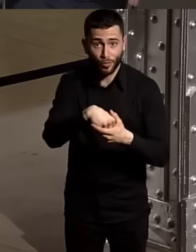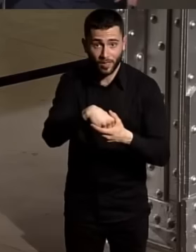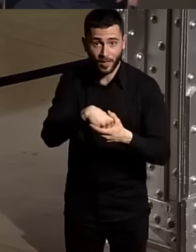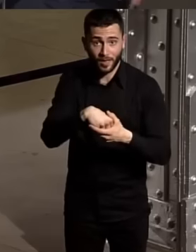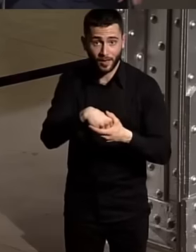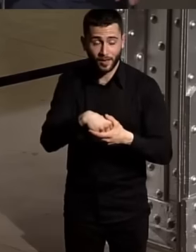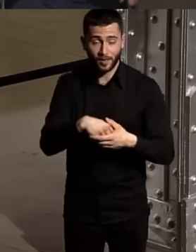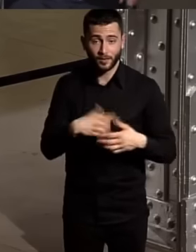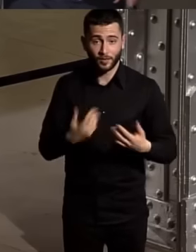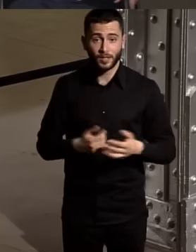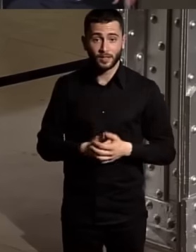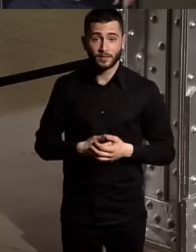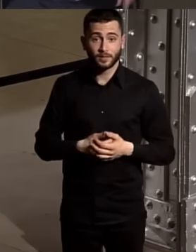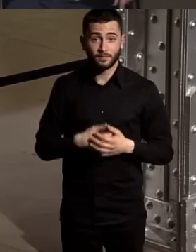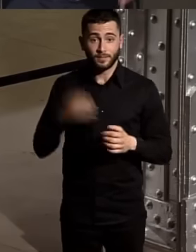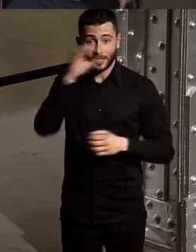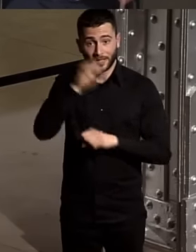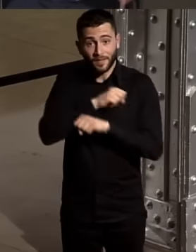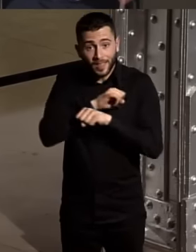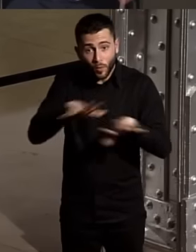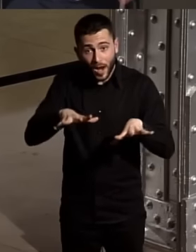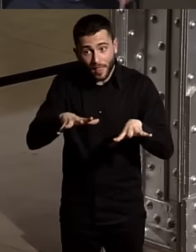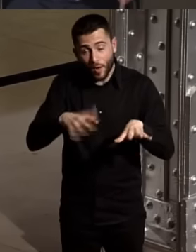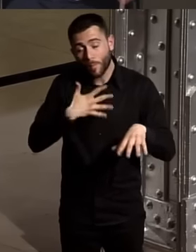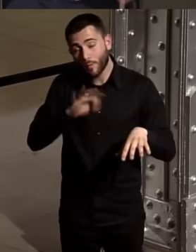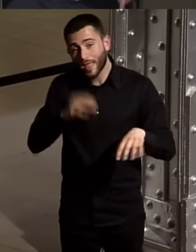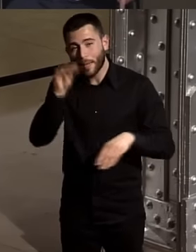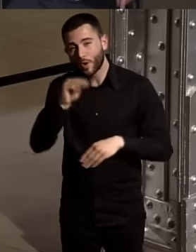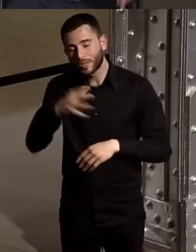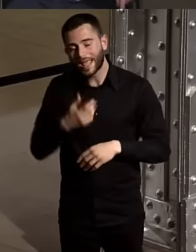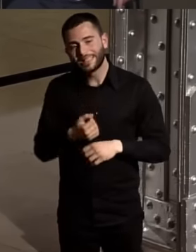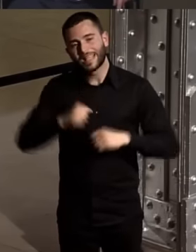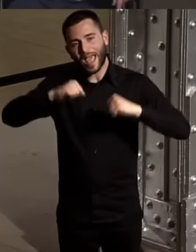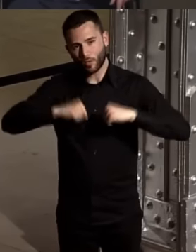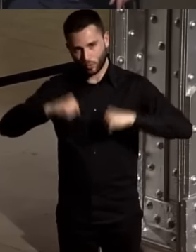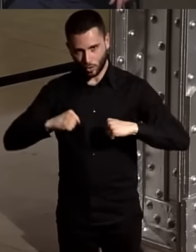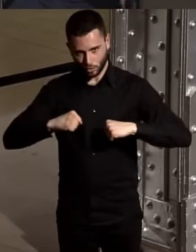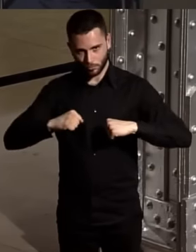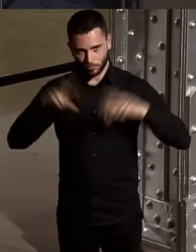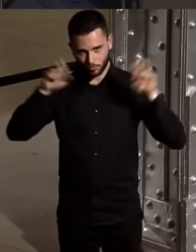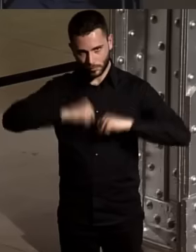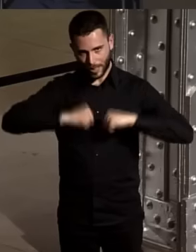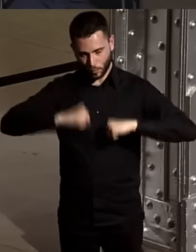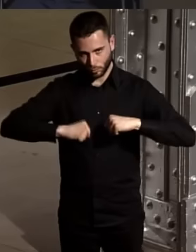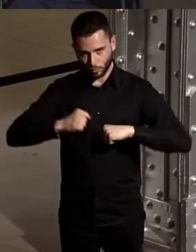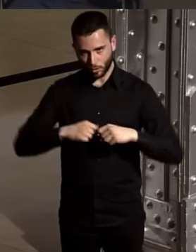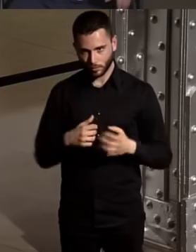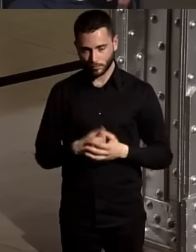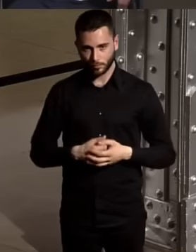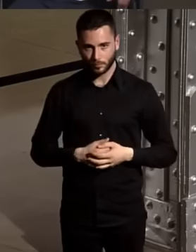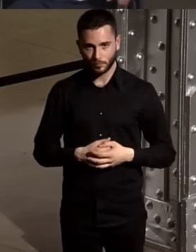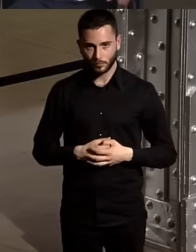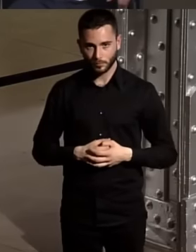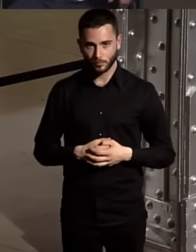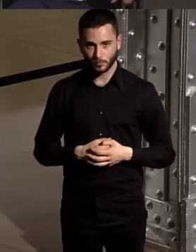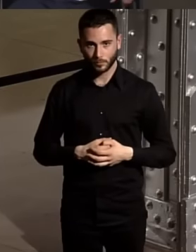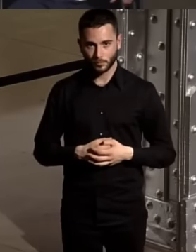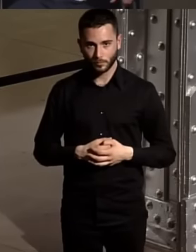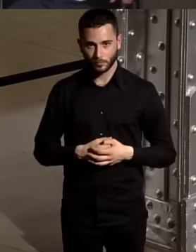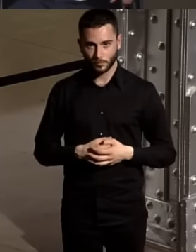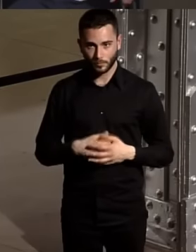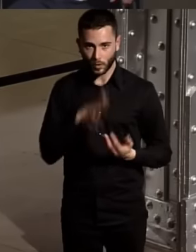científica A lo mejor es que nos estamos refiriendo a los adultos sí no porque lo que no podemos negar es que el primer